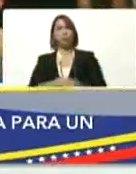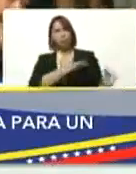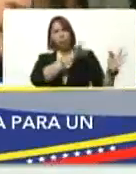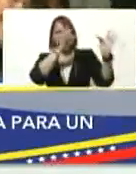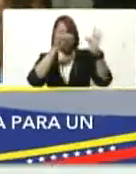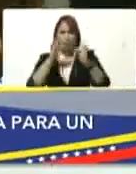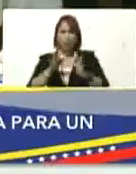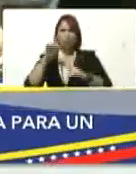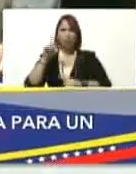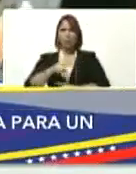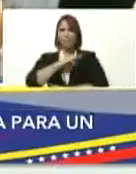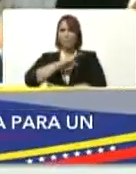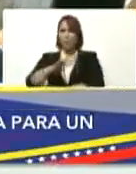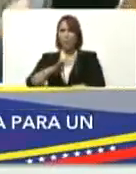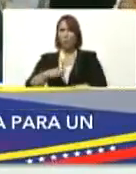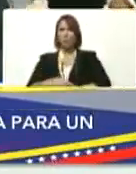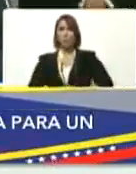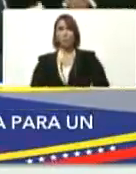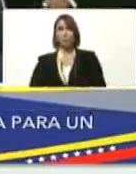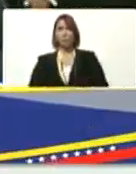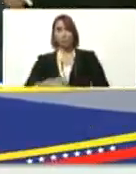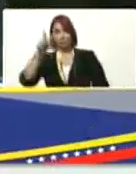mandato, Manuel